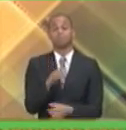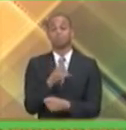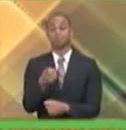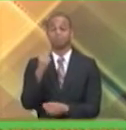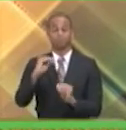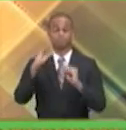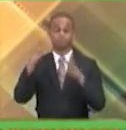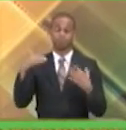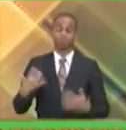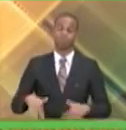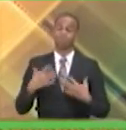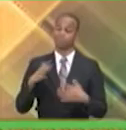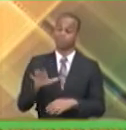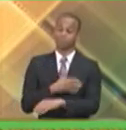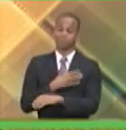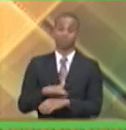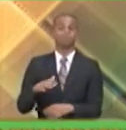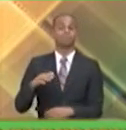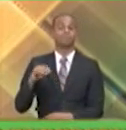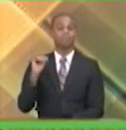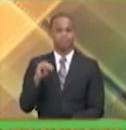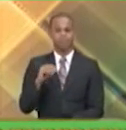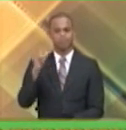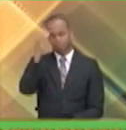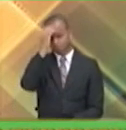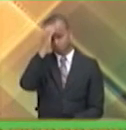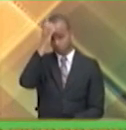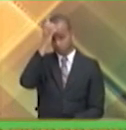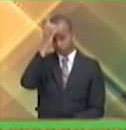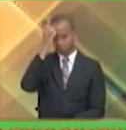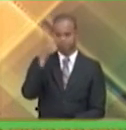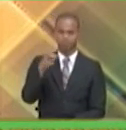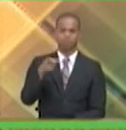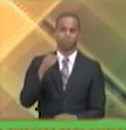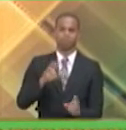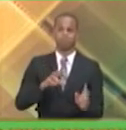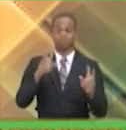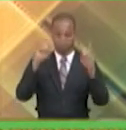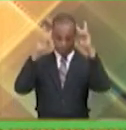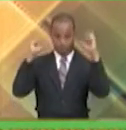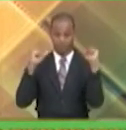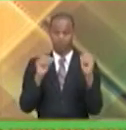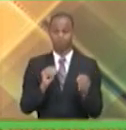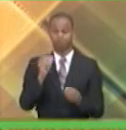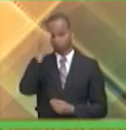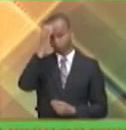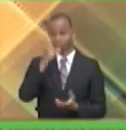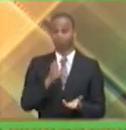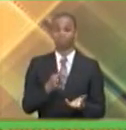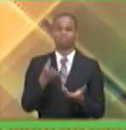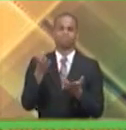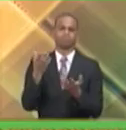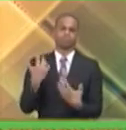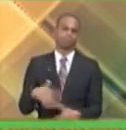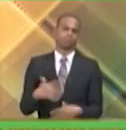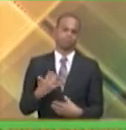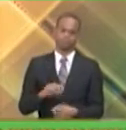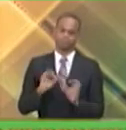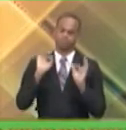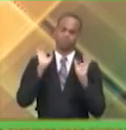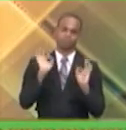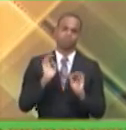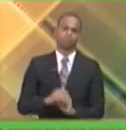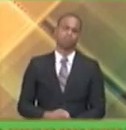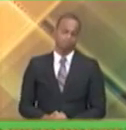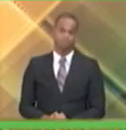gran maestro de música y por lo tanto los conocimientos que estás llevando a Villa Altagracia son conocimientos indudablemente